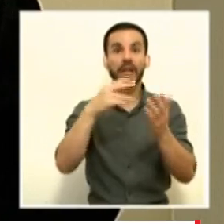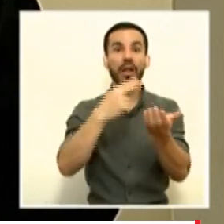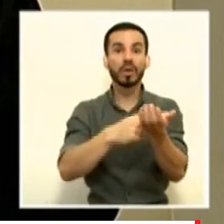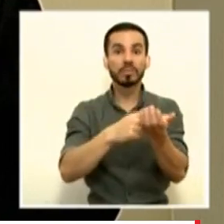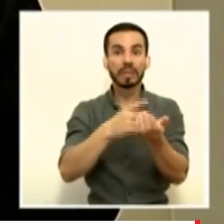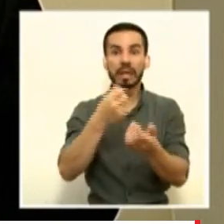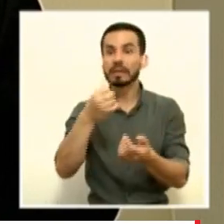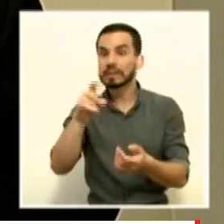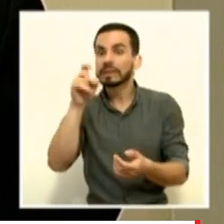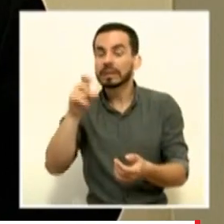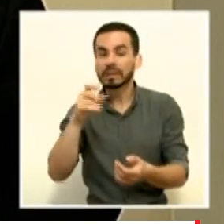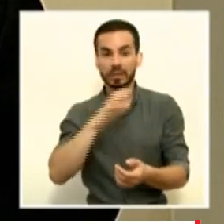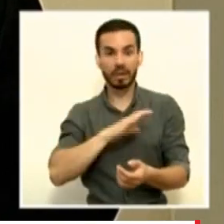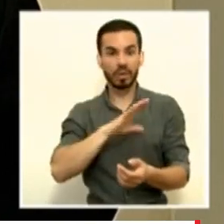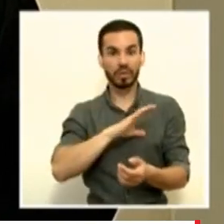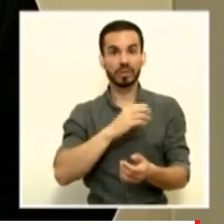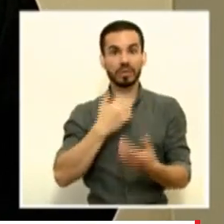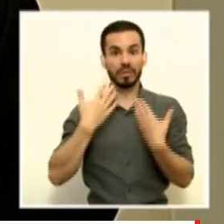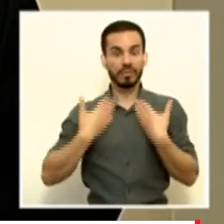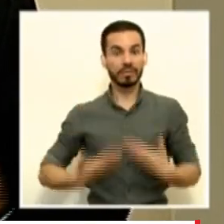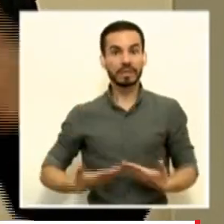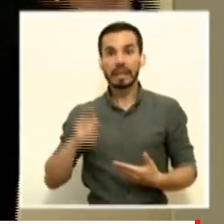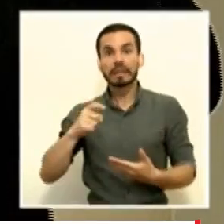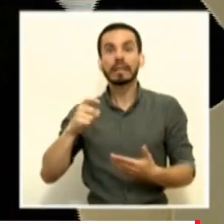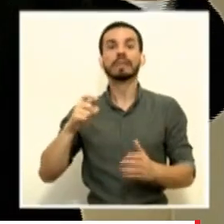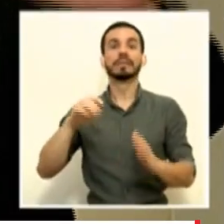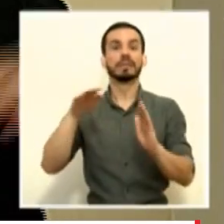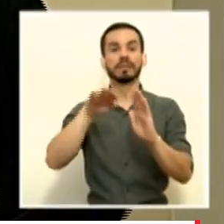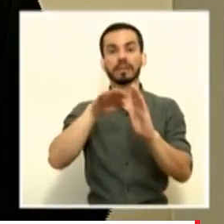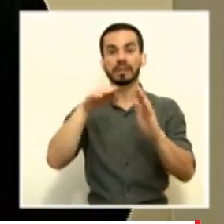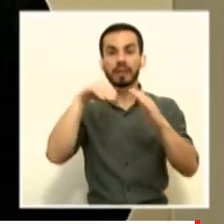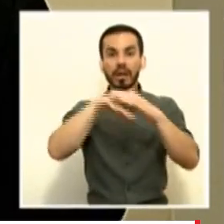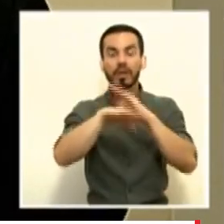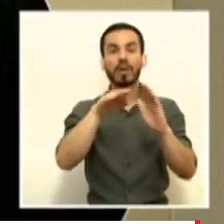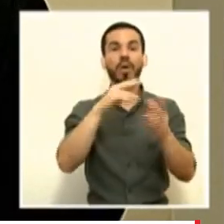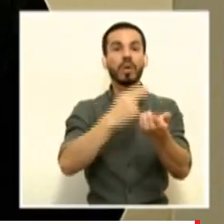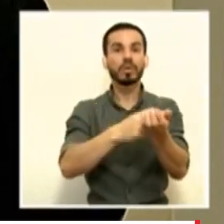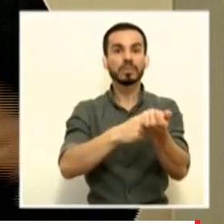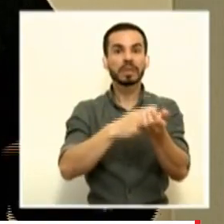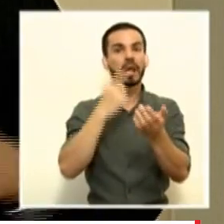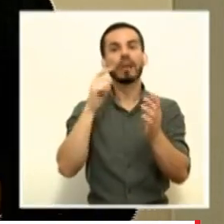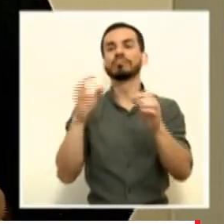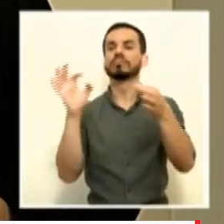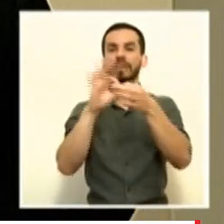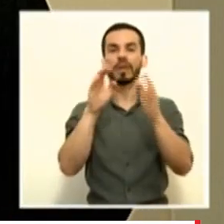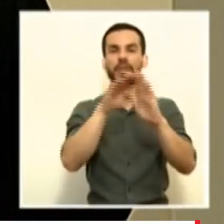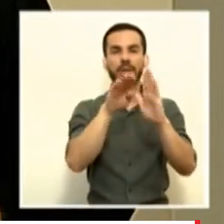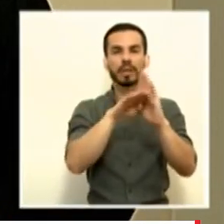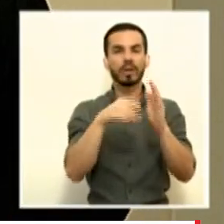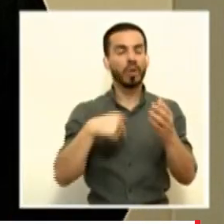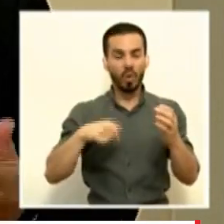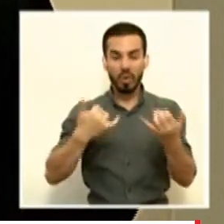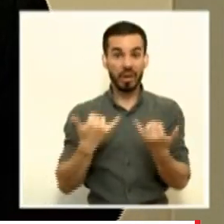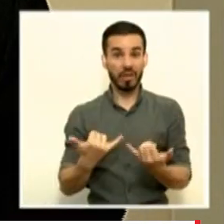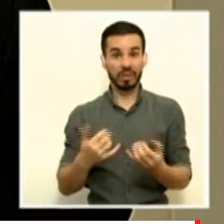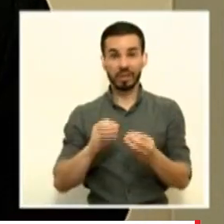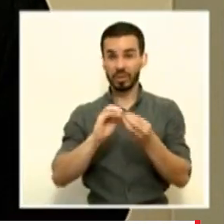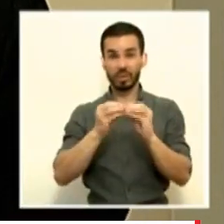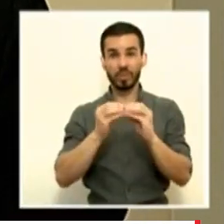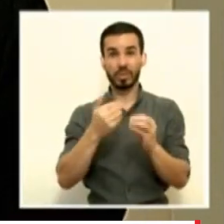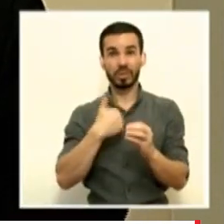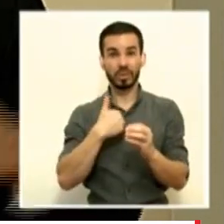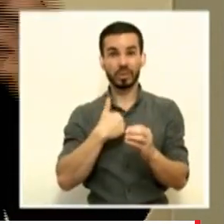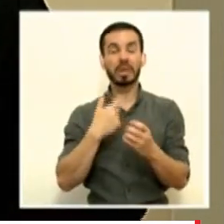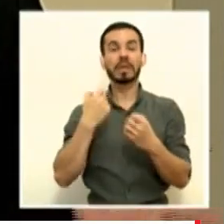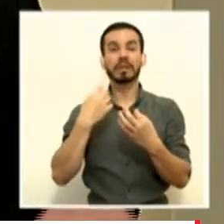acuerdo a su condición física, tener un internamiento, digamos, de acuerdo a ciertos parámetros que existen. No tengo los números hoy, ahorita, se los